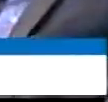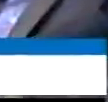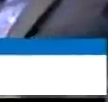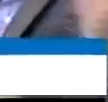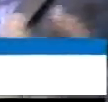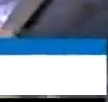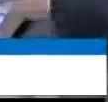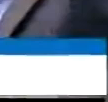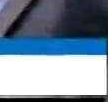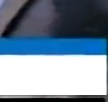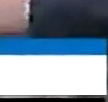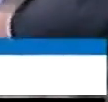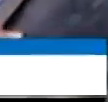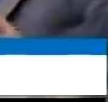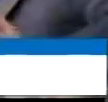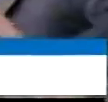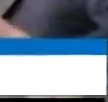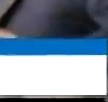comisión.